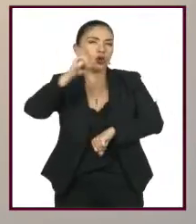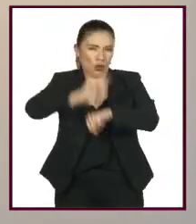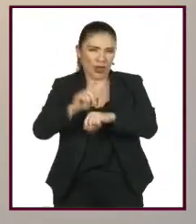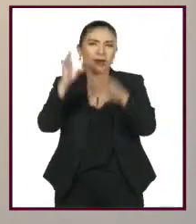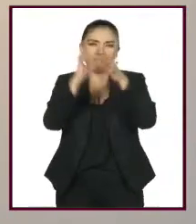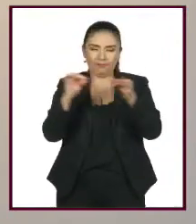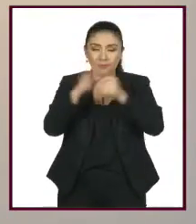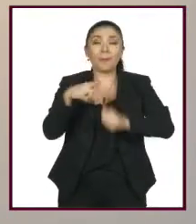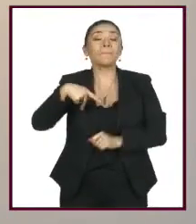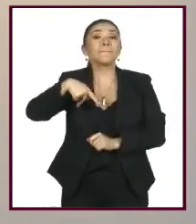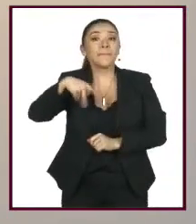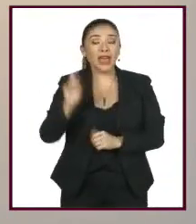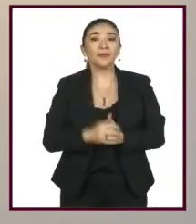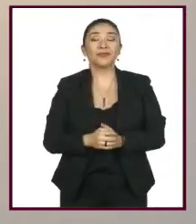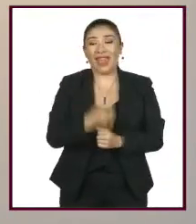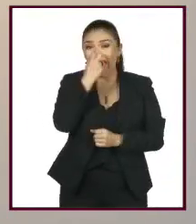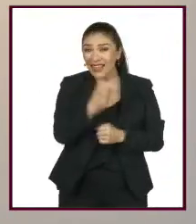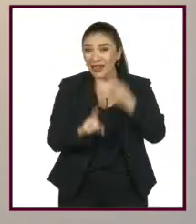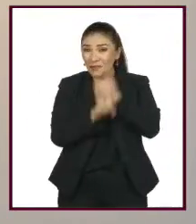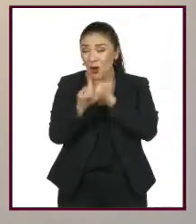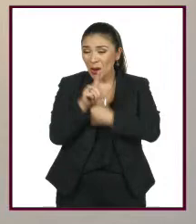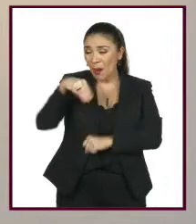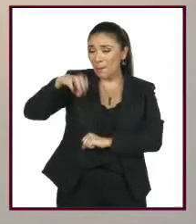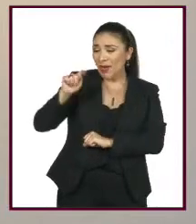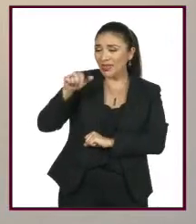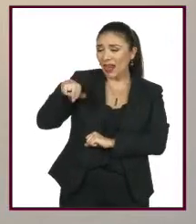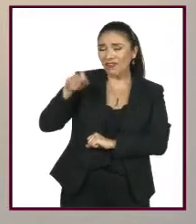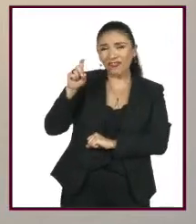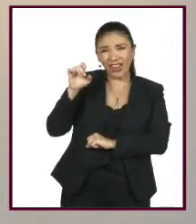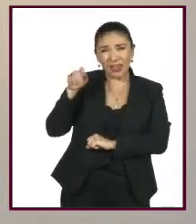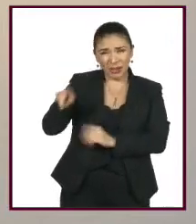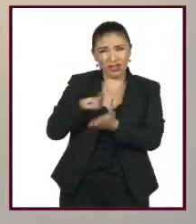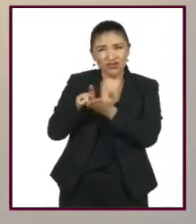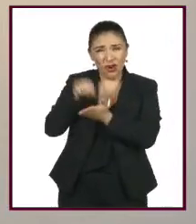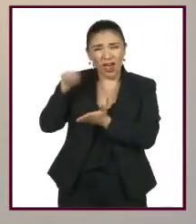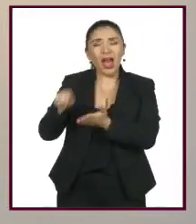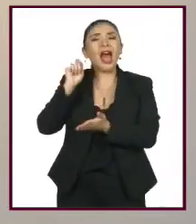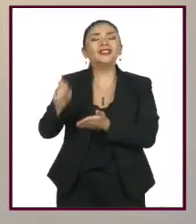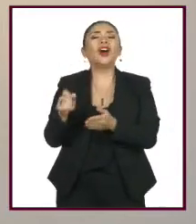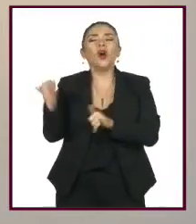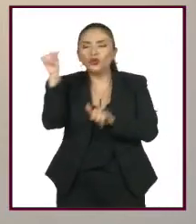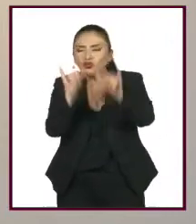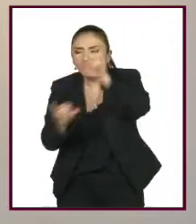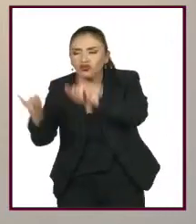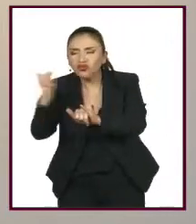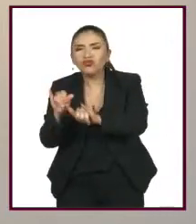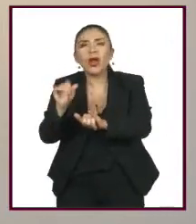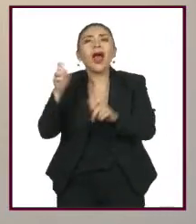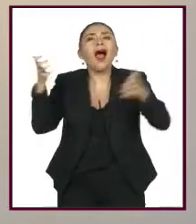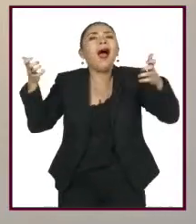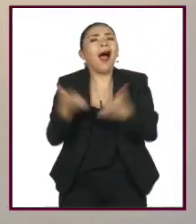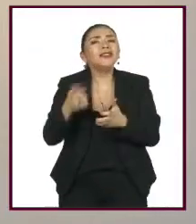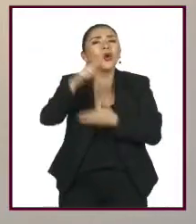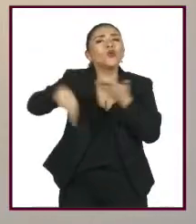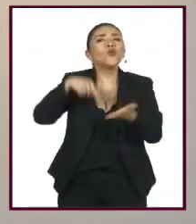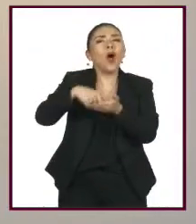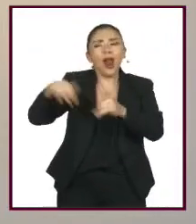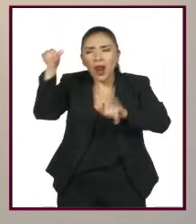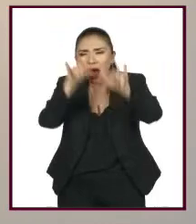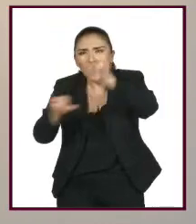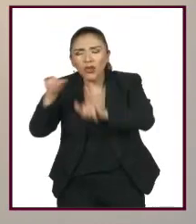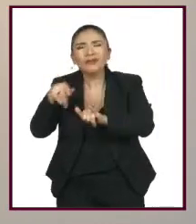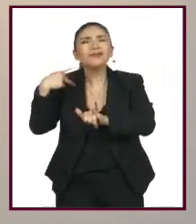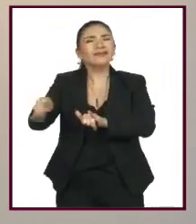seminario. Sin embargo, el problema de la metanfetamina es que es una sustancia sintética, que es elaborada en